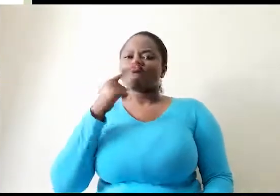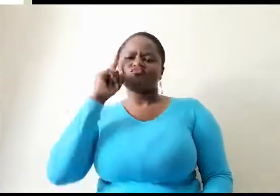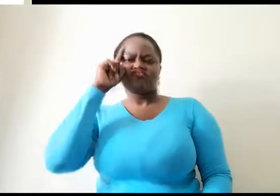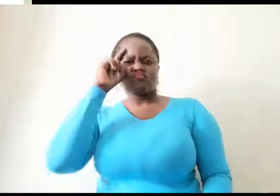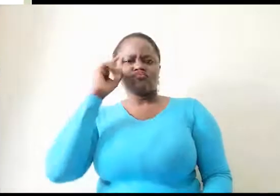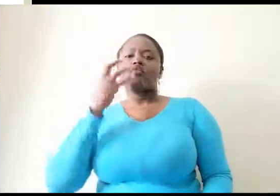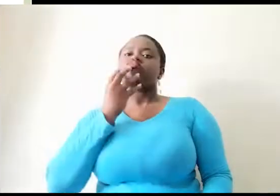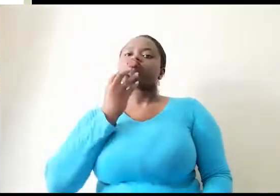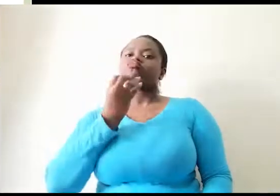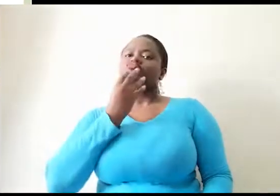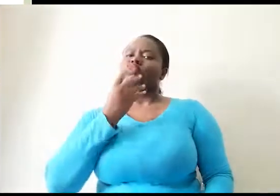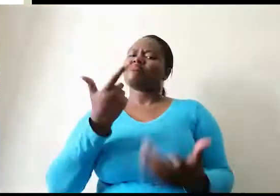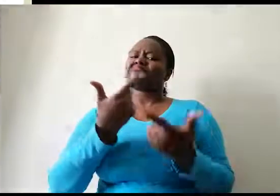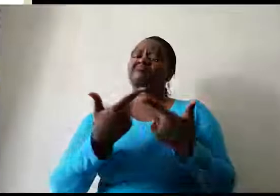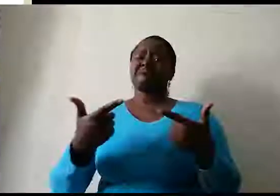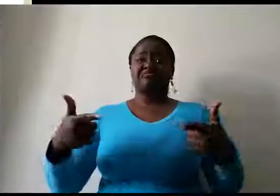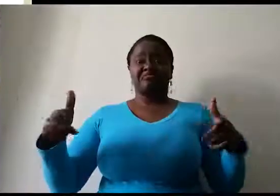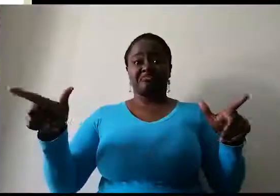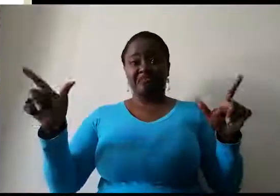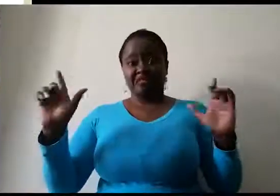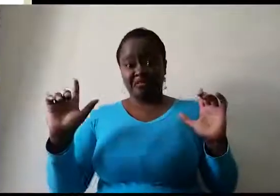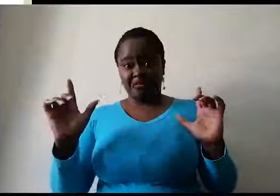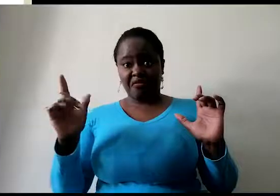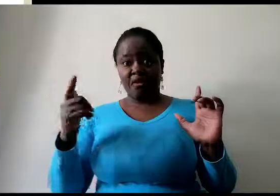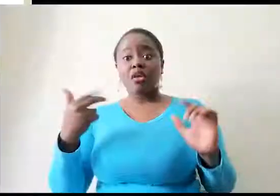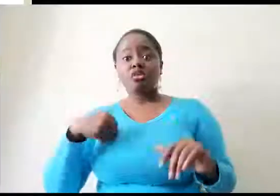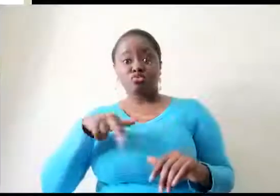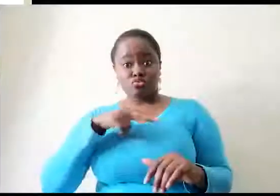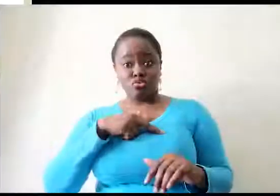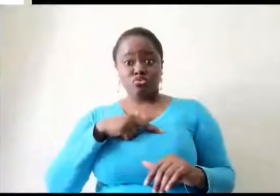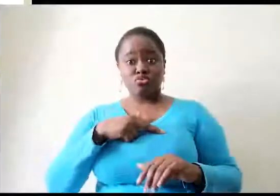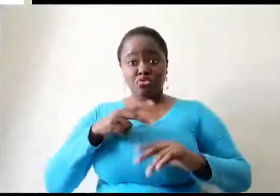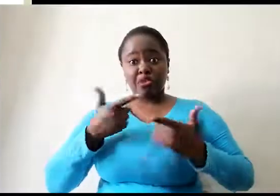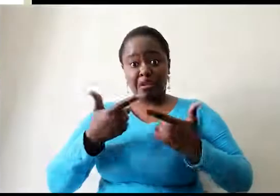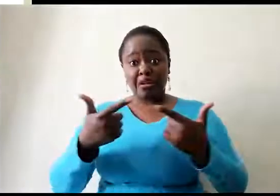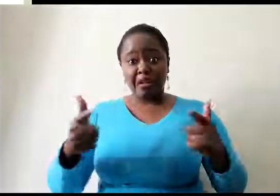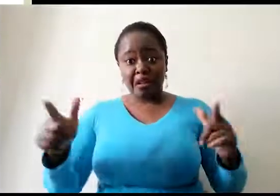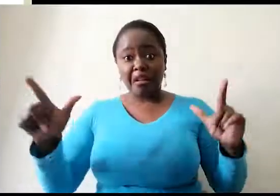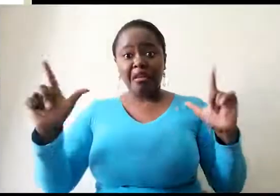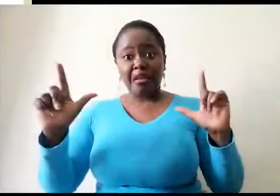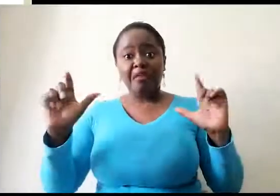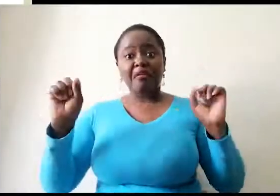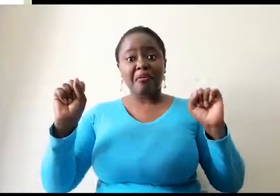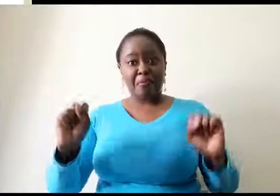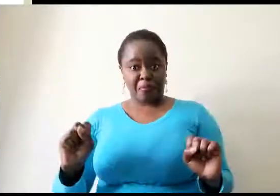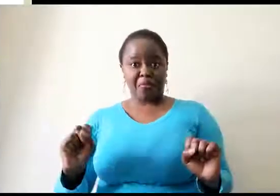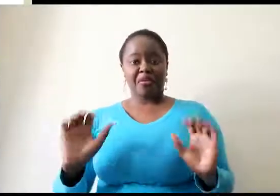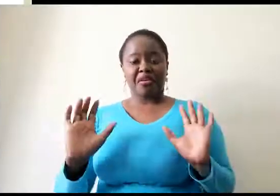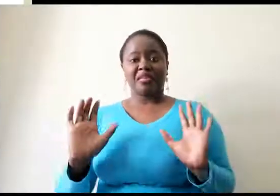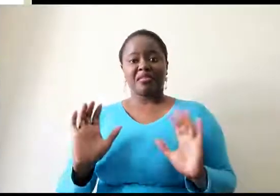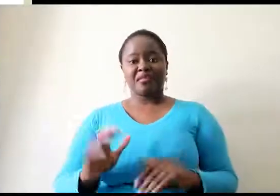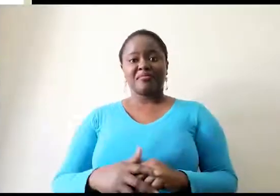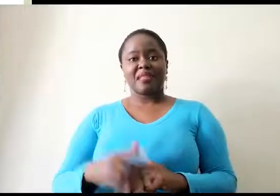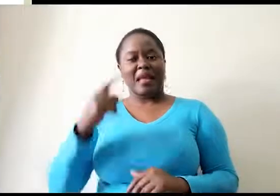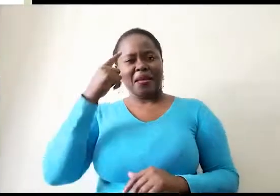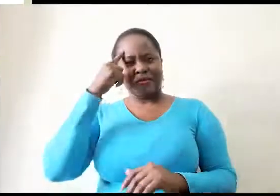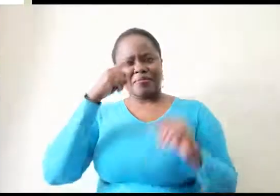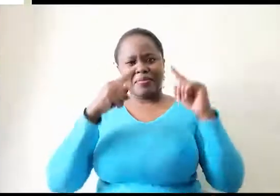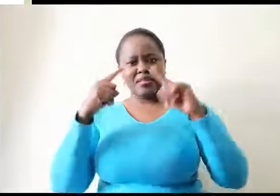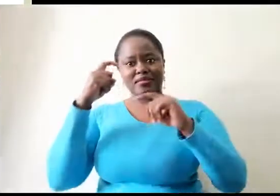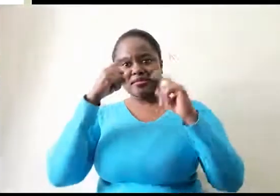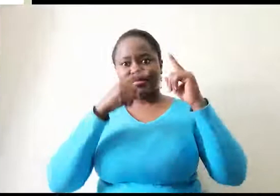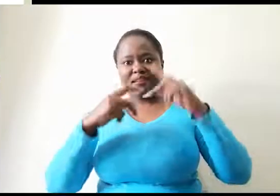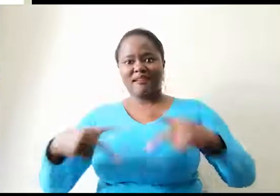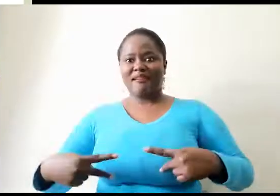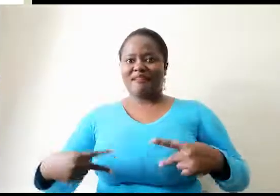defiende Epicuro la existencia de la libertad. Hay cierto grado de libertad, ¿verdad?, a la hora de